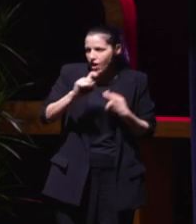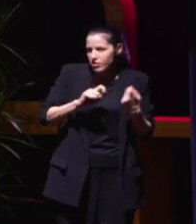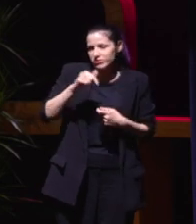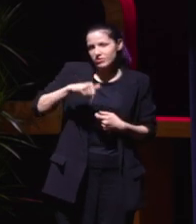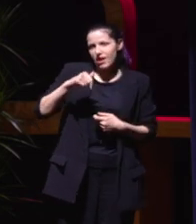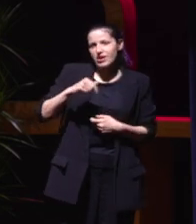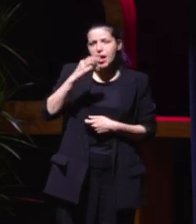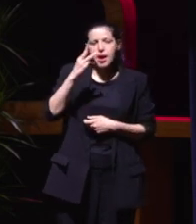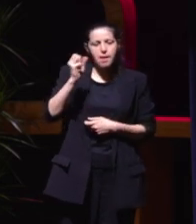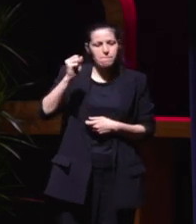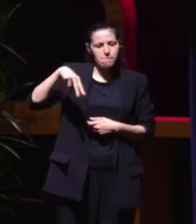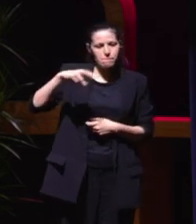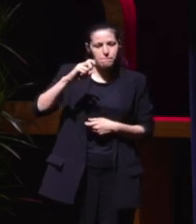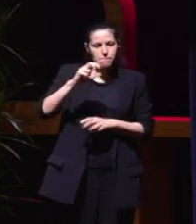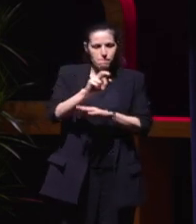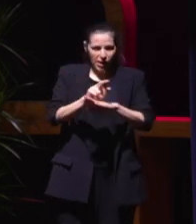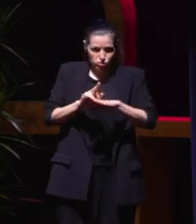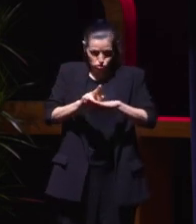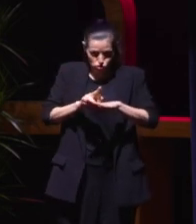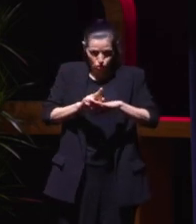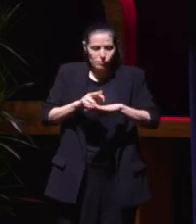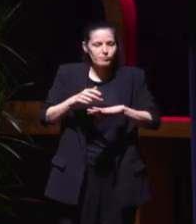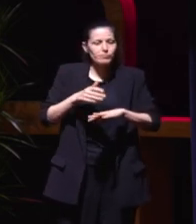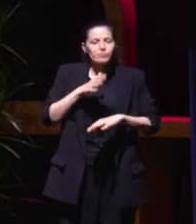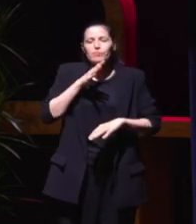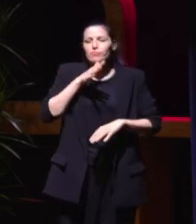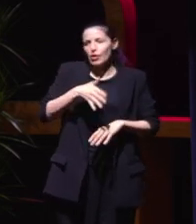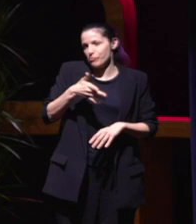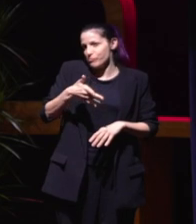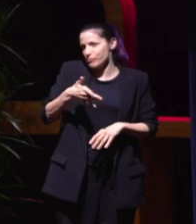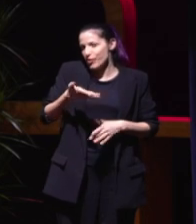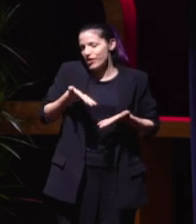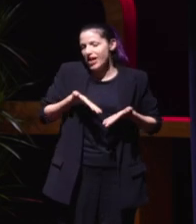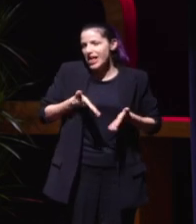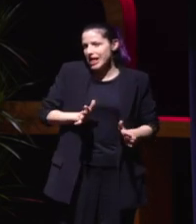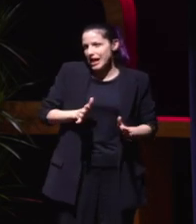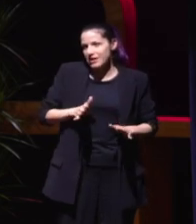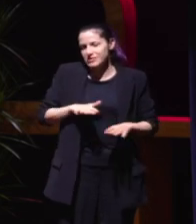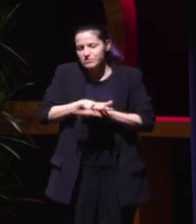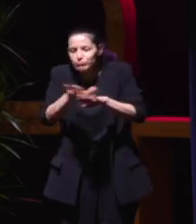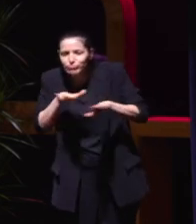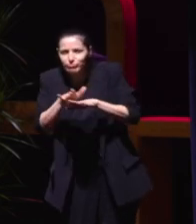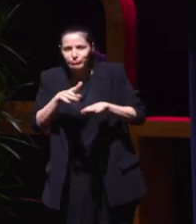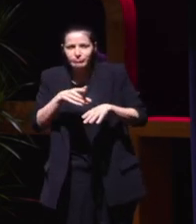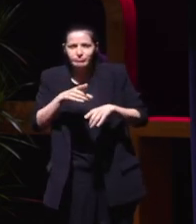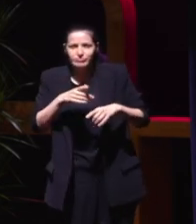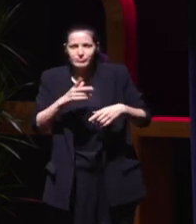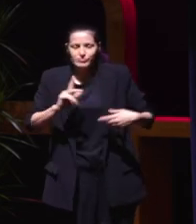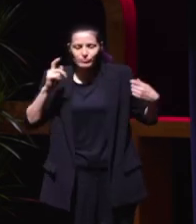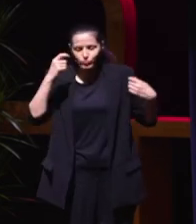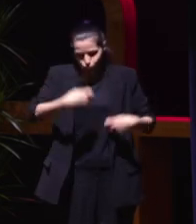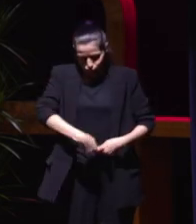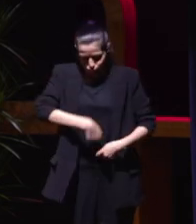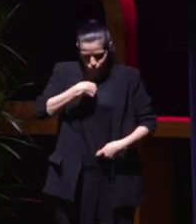por eso ahora son tan machotas porque realmente haber sobre bueno las ponía yo con con neoprenos y se